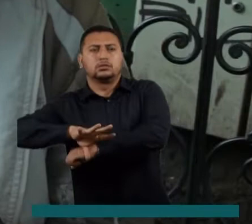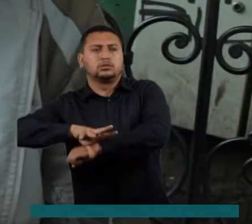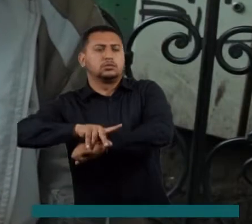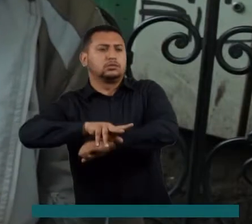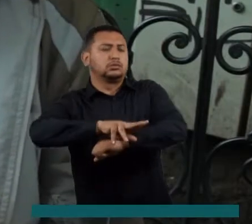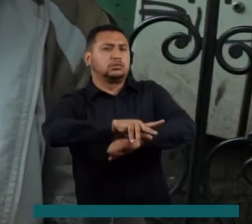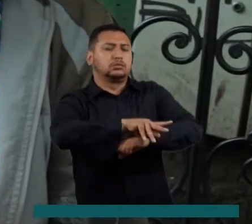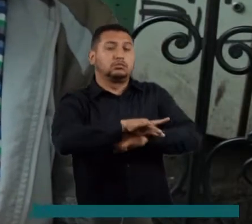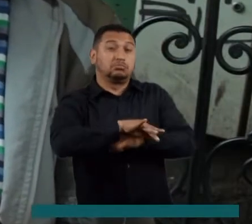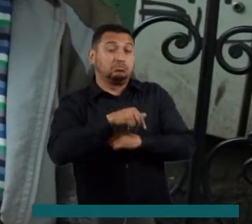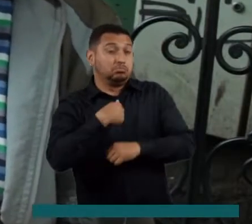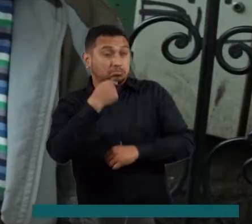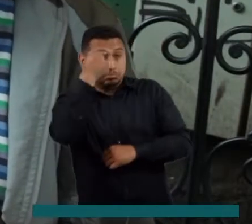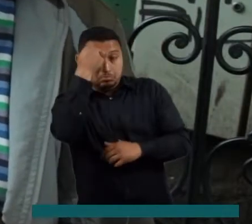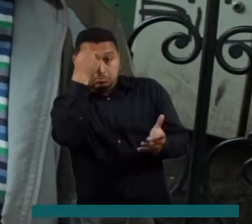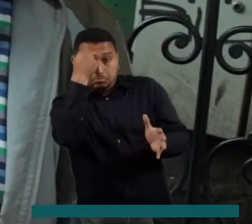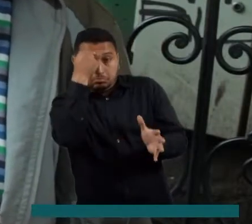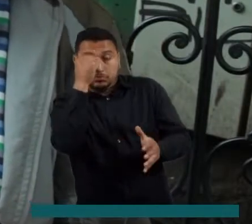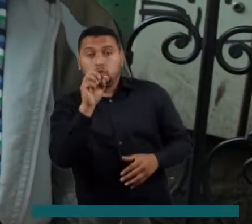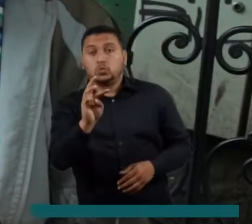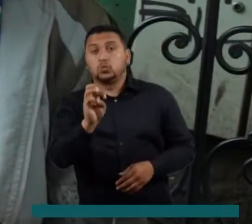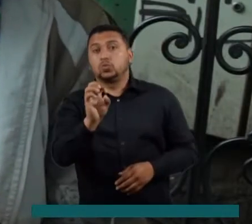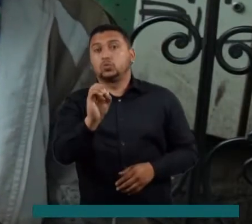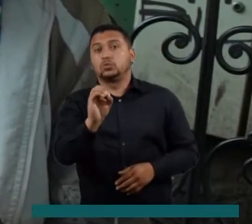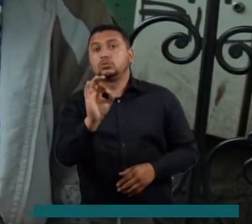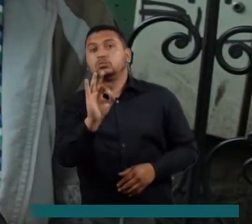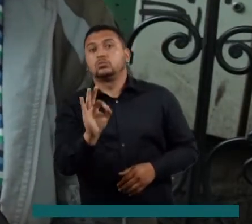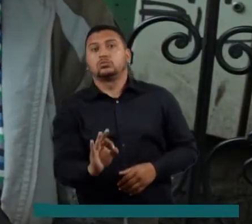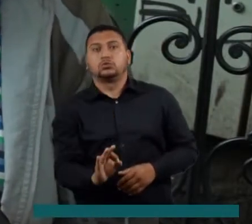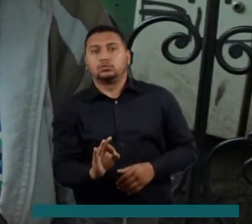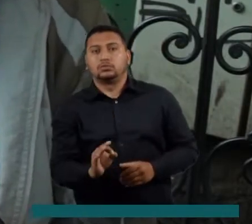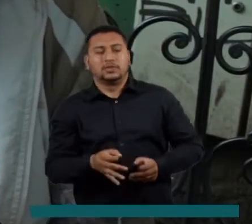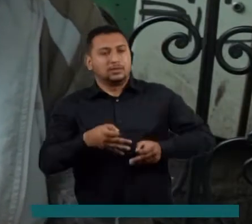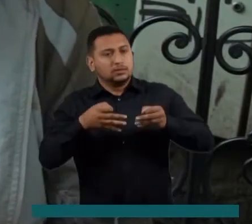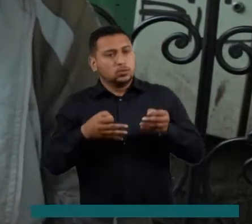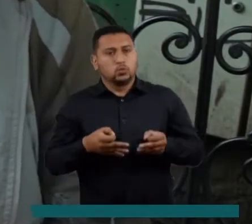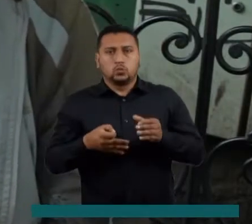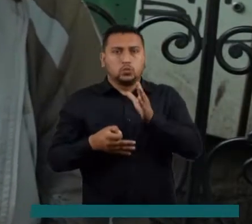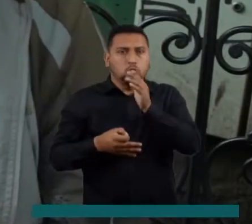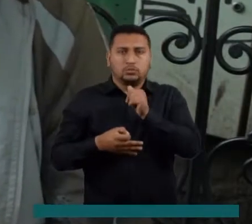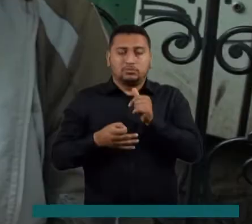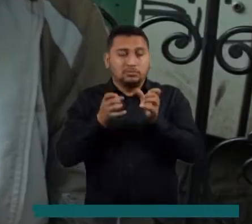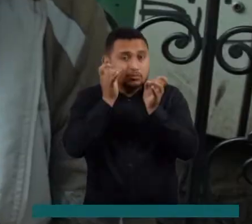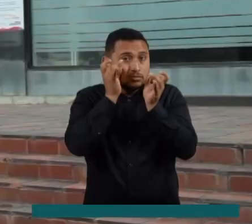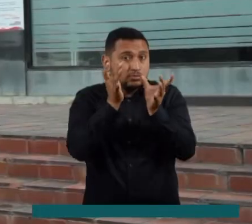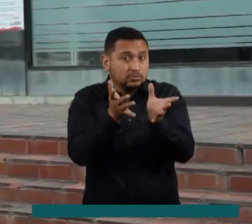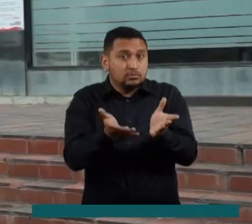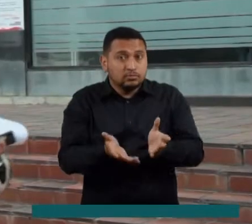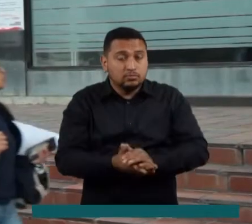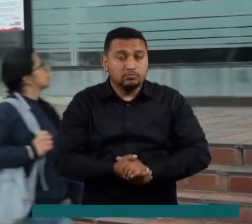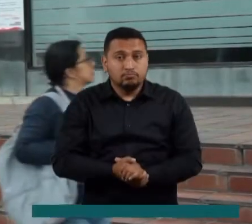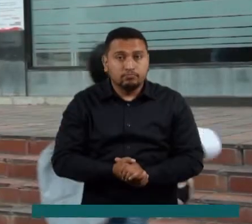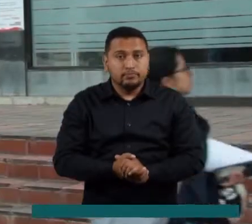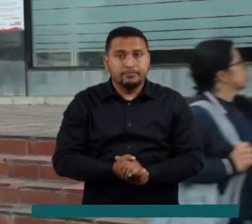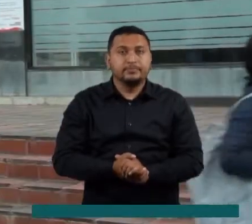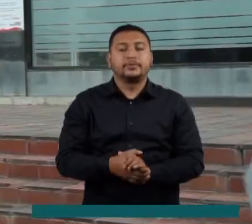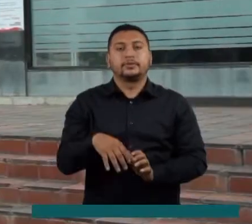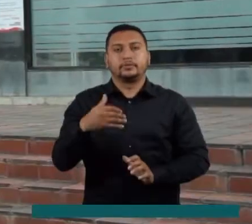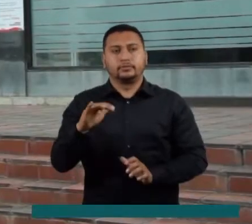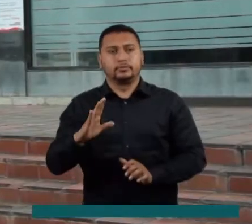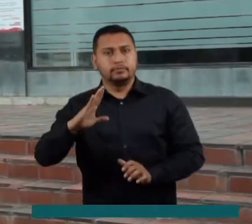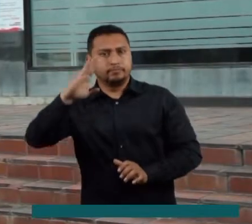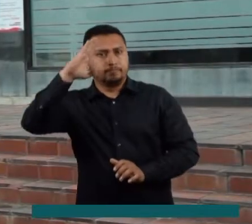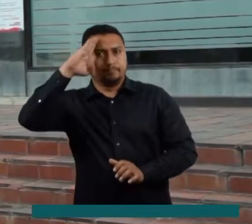se aumentó un 80%. La inseguridad terrible, terrible. Y aunque hay